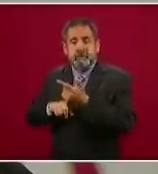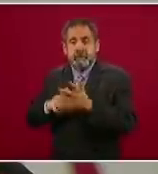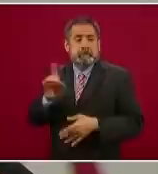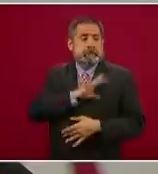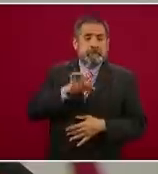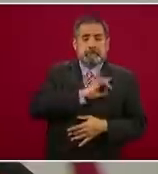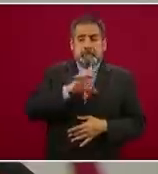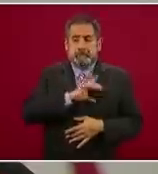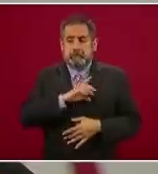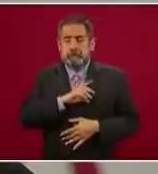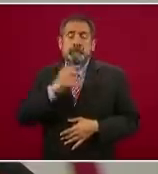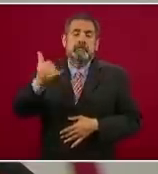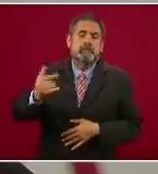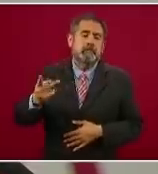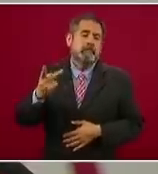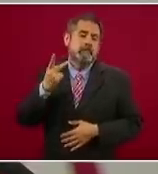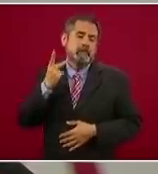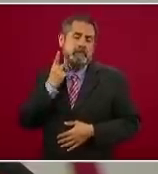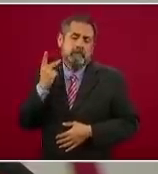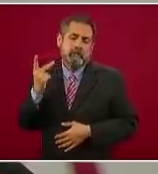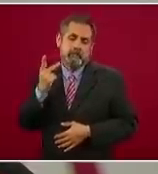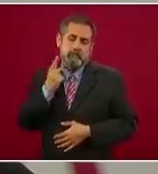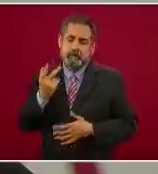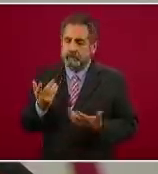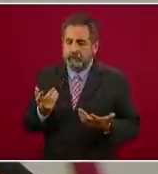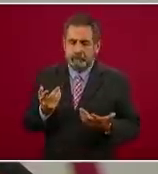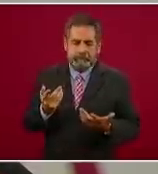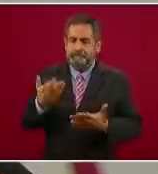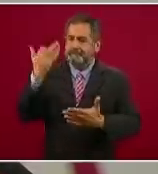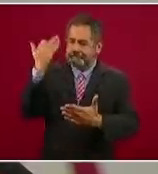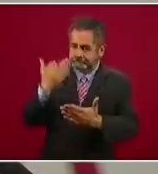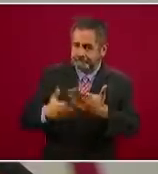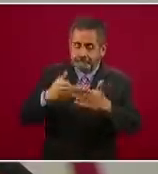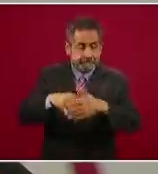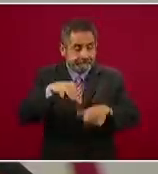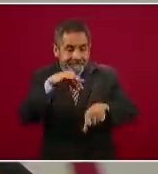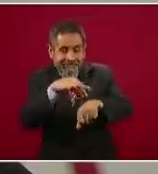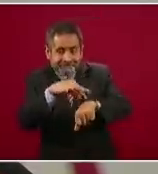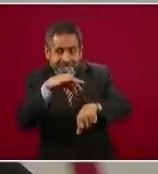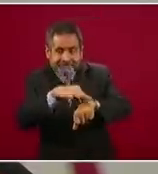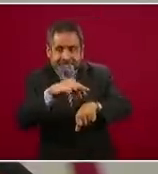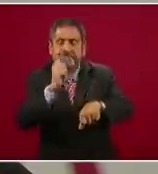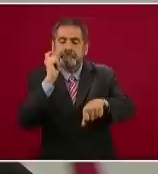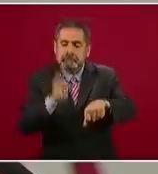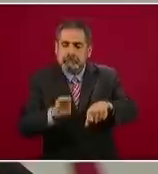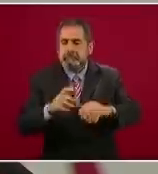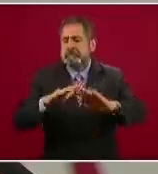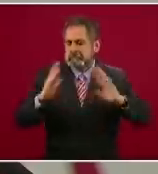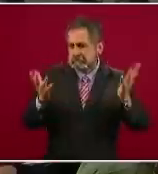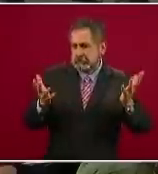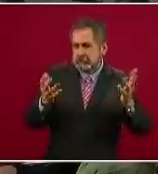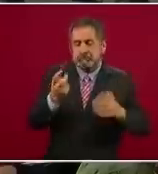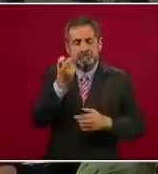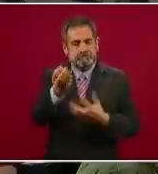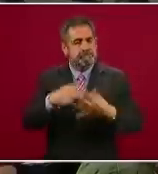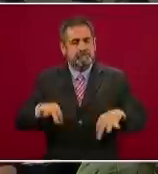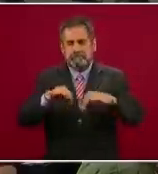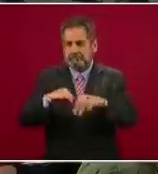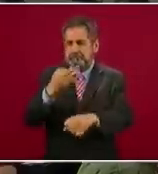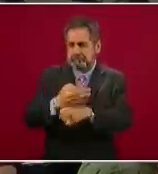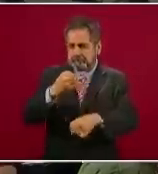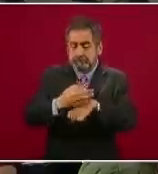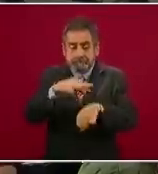por la política, no por la técnica. Si nos mantenemos disciplinados, podemos hacer un esquema muy